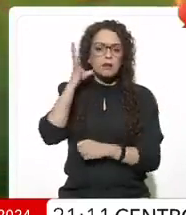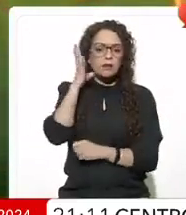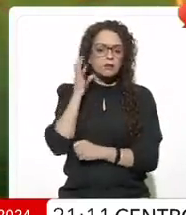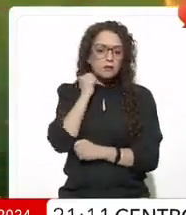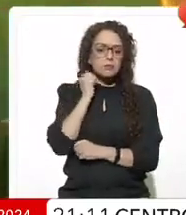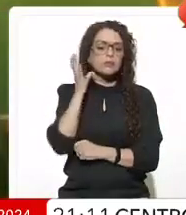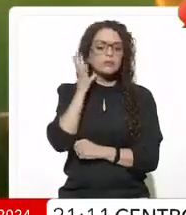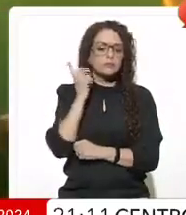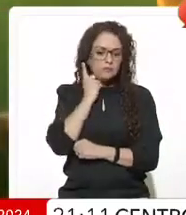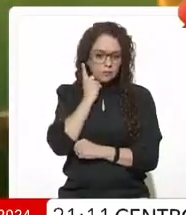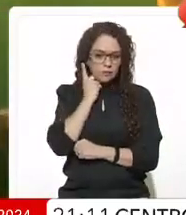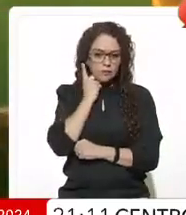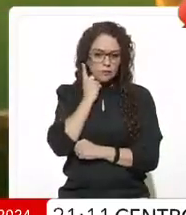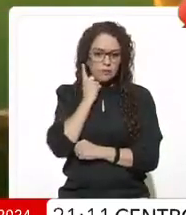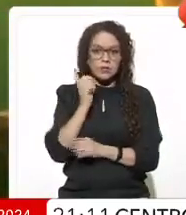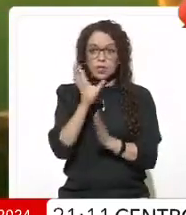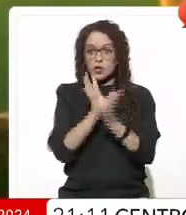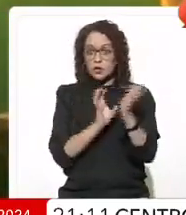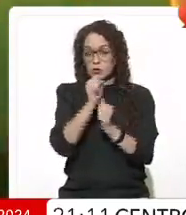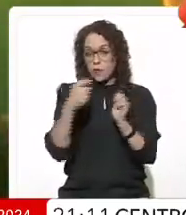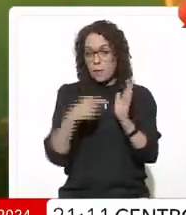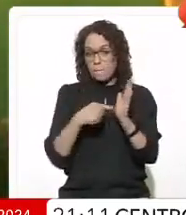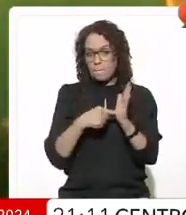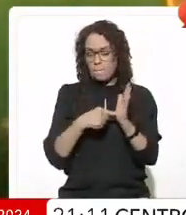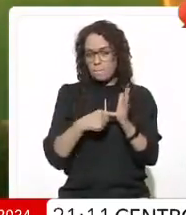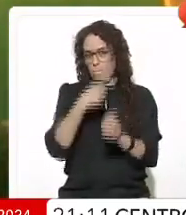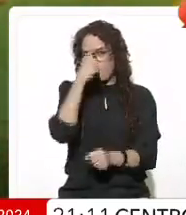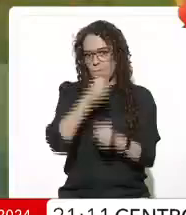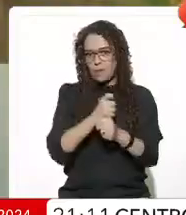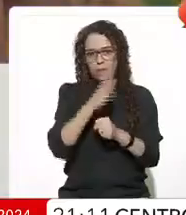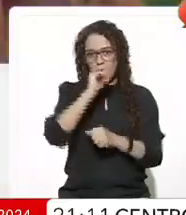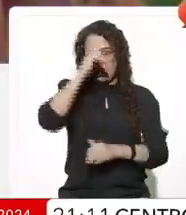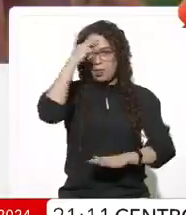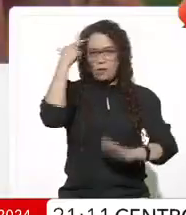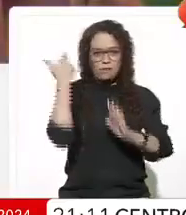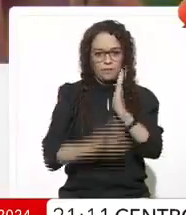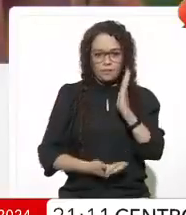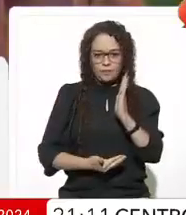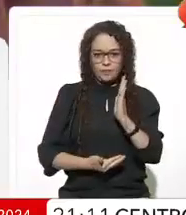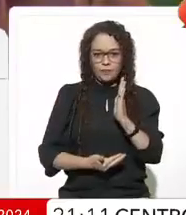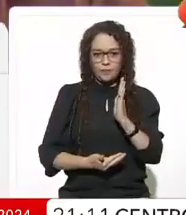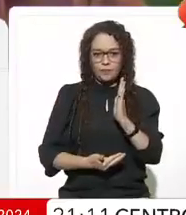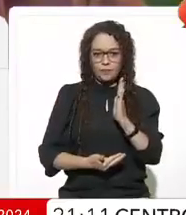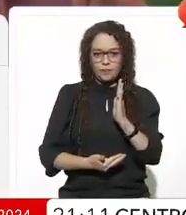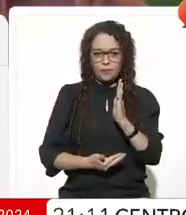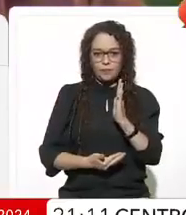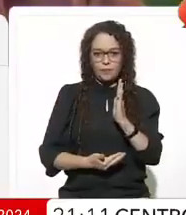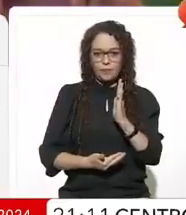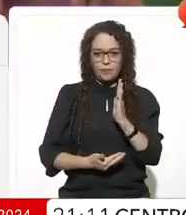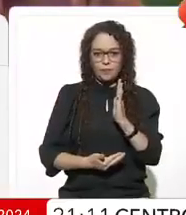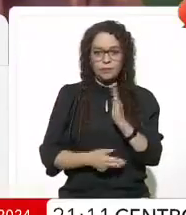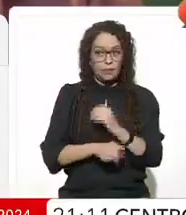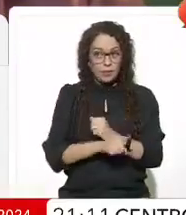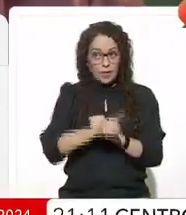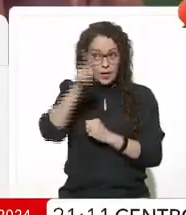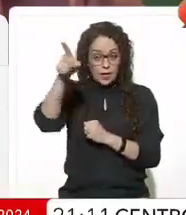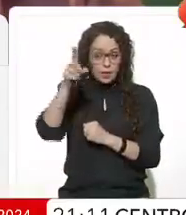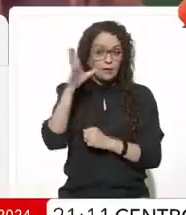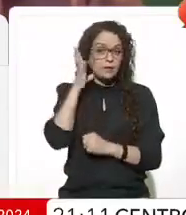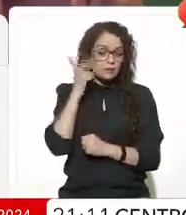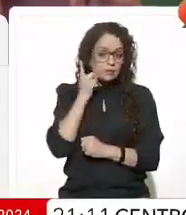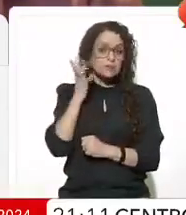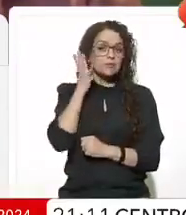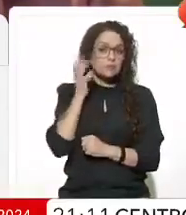porque la Constitución es el parámetro principal y el Poder Legislativo puede cambiar ese parámetro. Entonces, la propia ley de amparo,